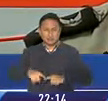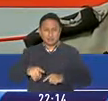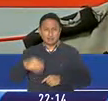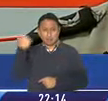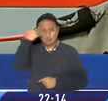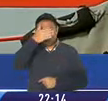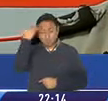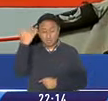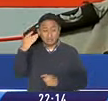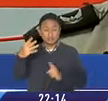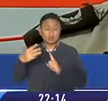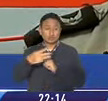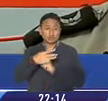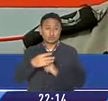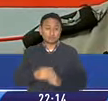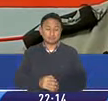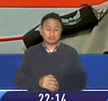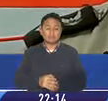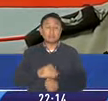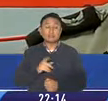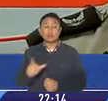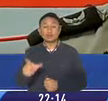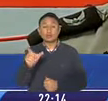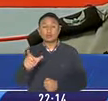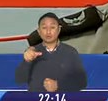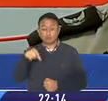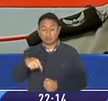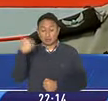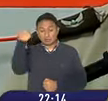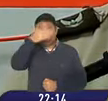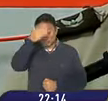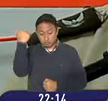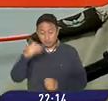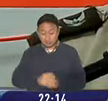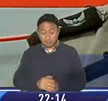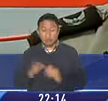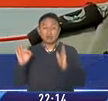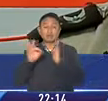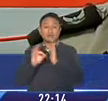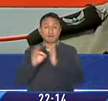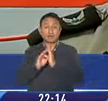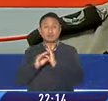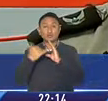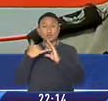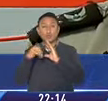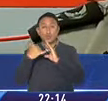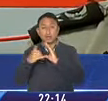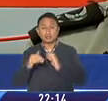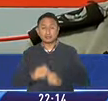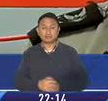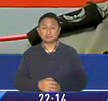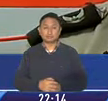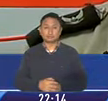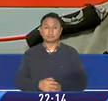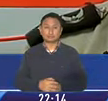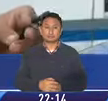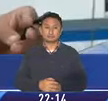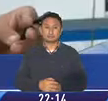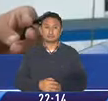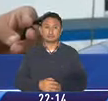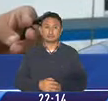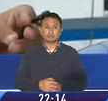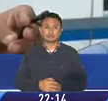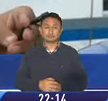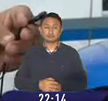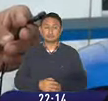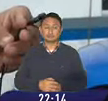estafas por internet. Mis documentos personales, para hacer estafa por medio de las redes sociales, de Facebook y de WhatsApp.